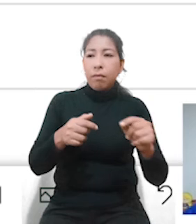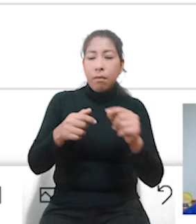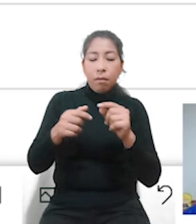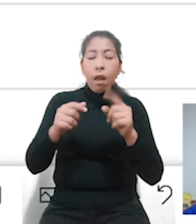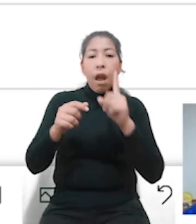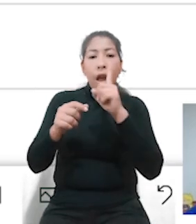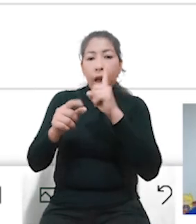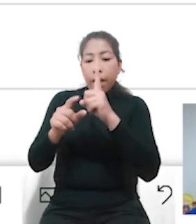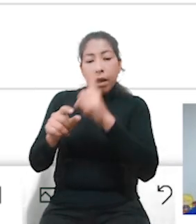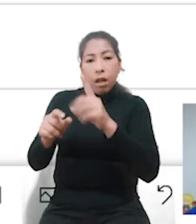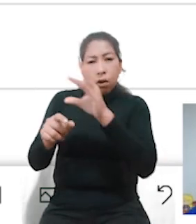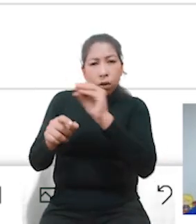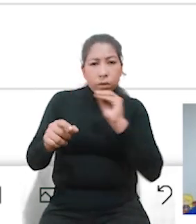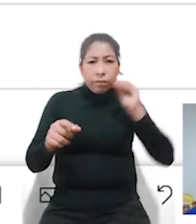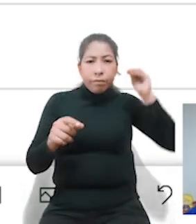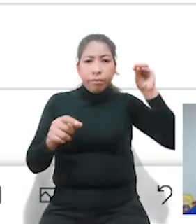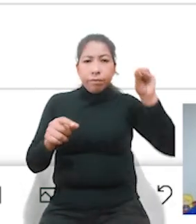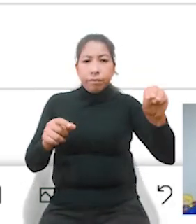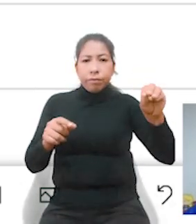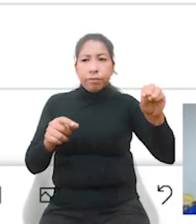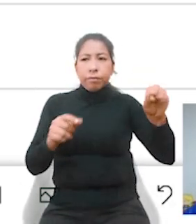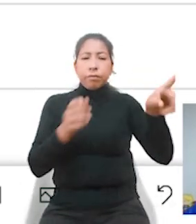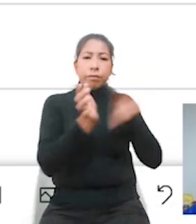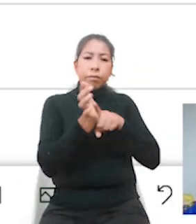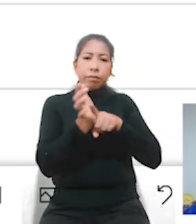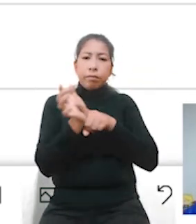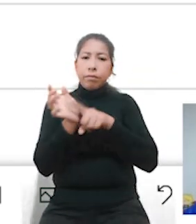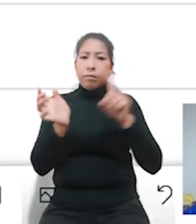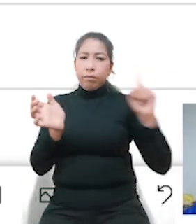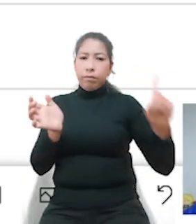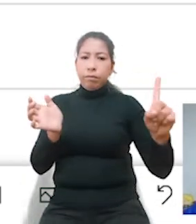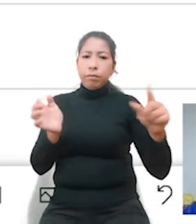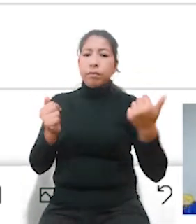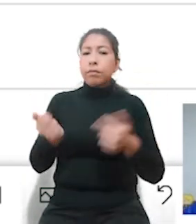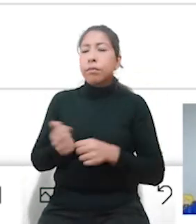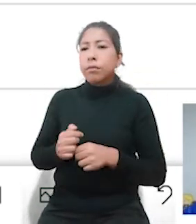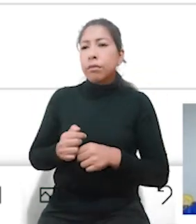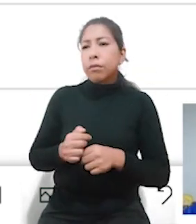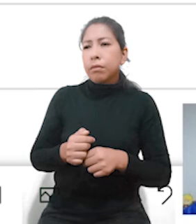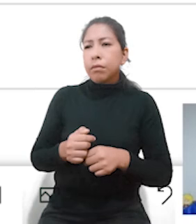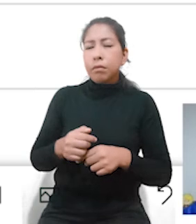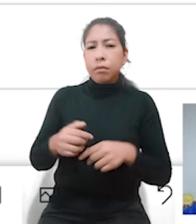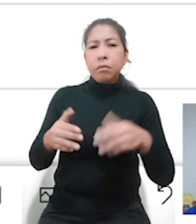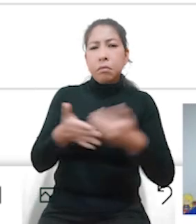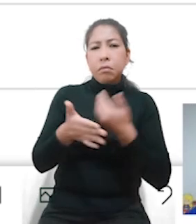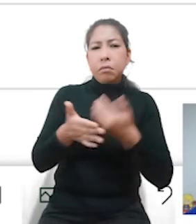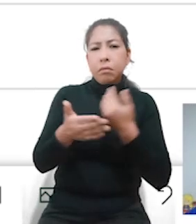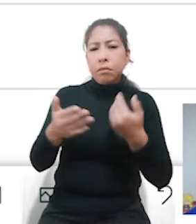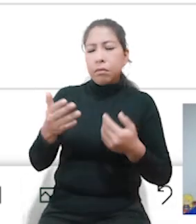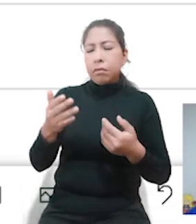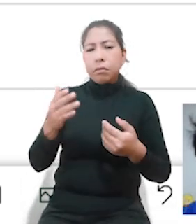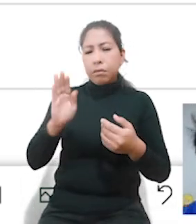segundo miembro a restar. De esa forma entonces tenemos que nuestra nueva base es